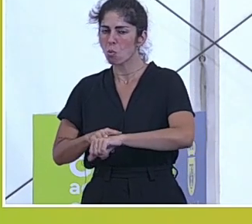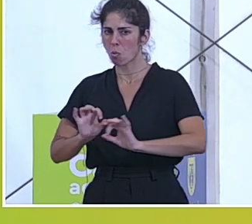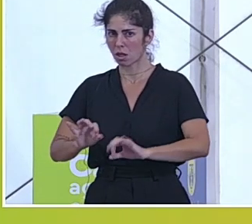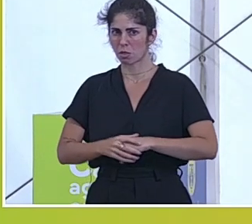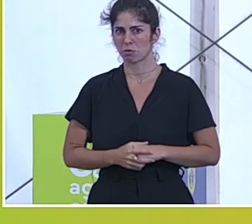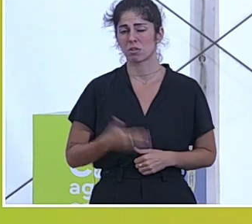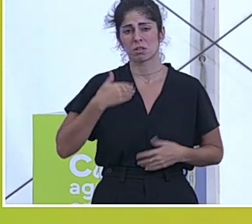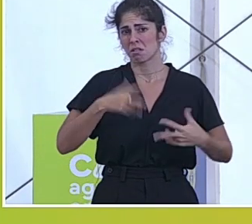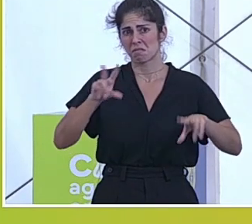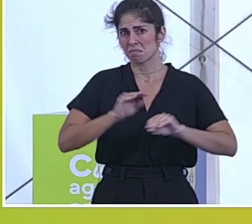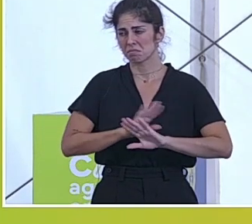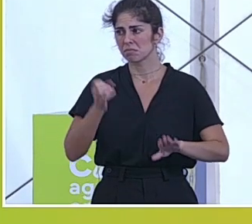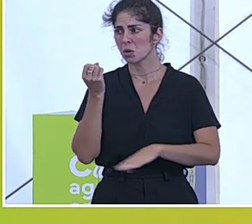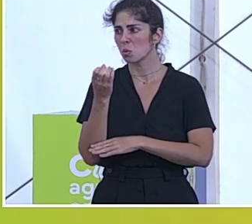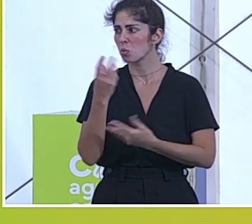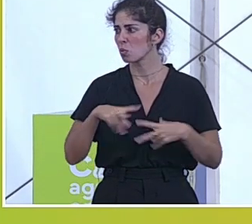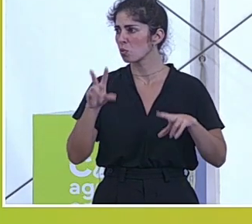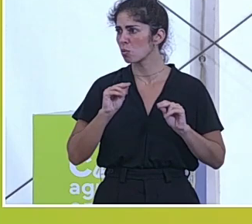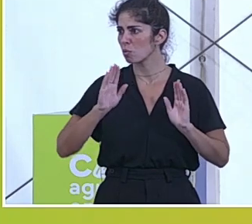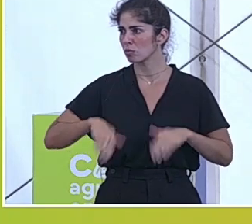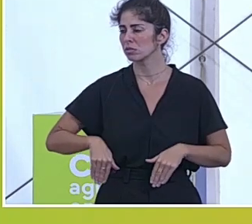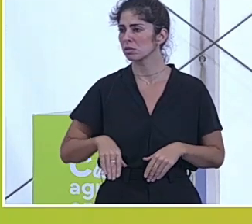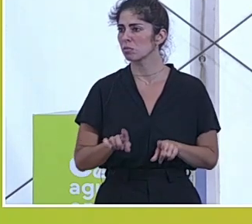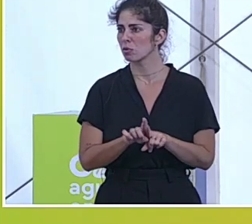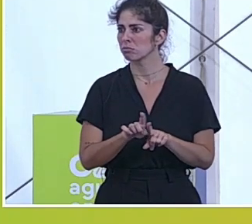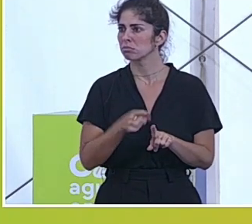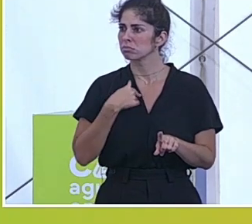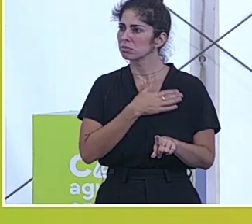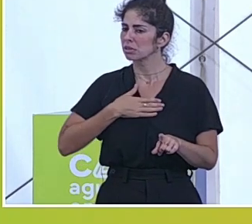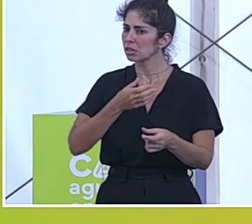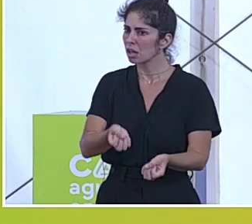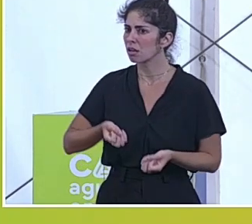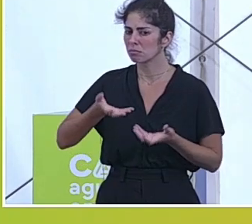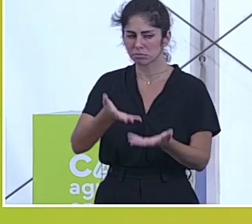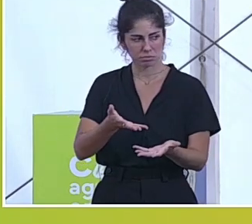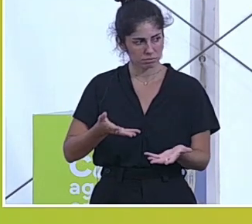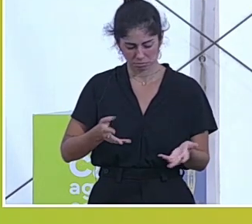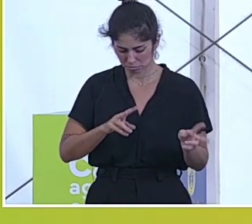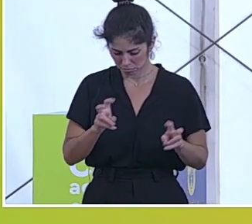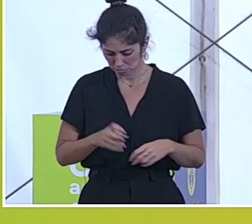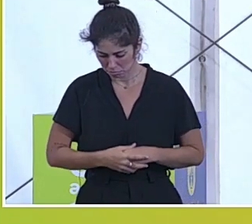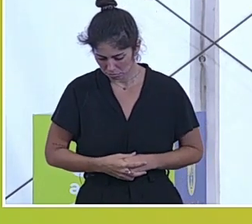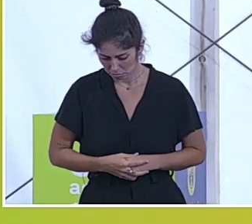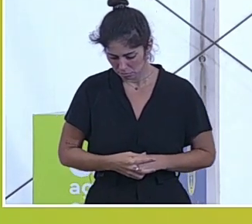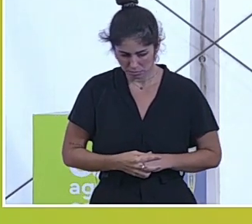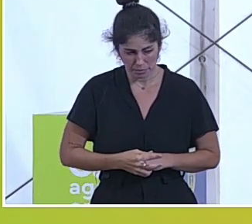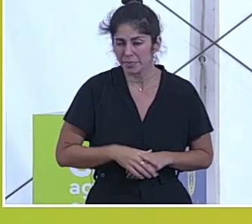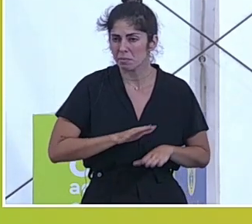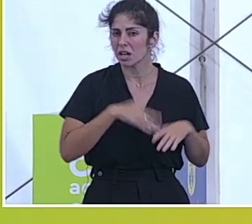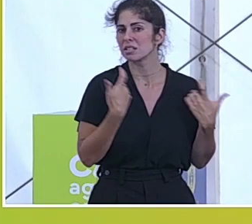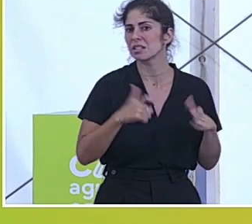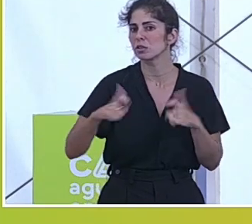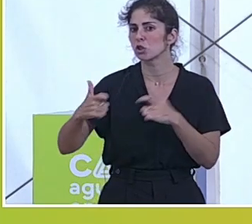para terminar, el último eslabón que queríamos hablar es sobre el uso para otros sectores, lo que